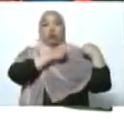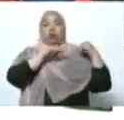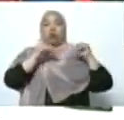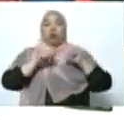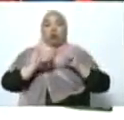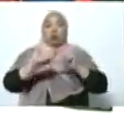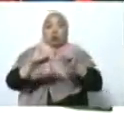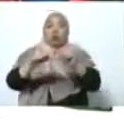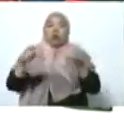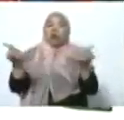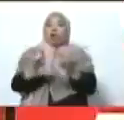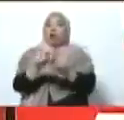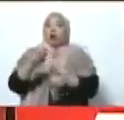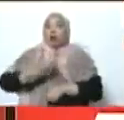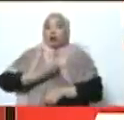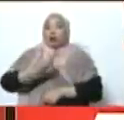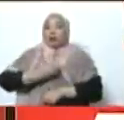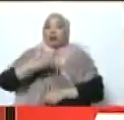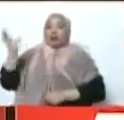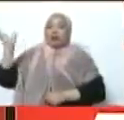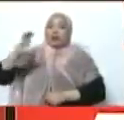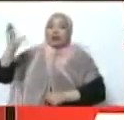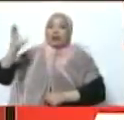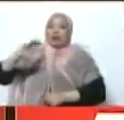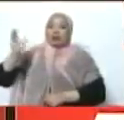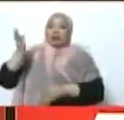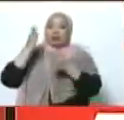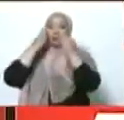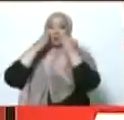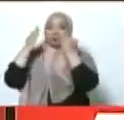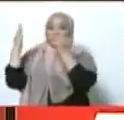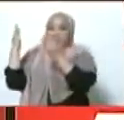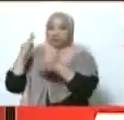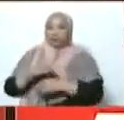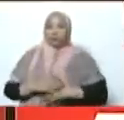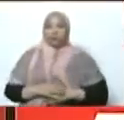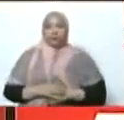compañera Carmen Meléndez como enlace para Caracas.